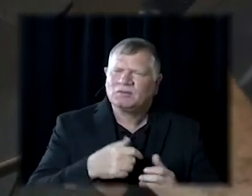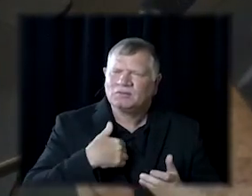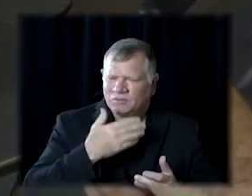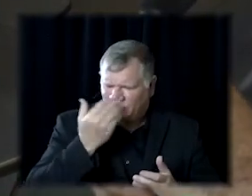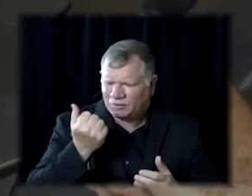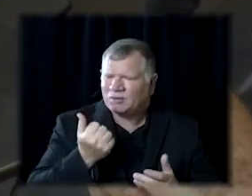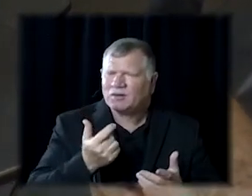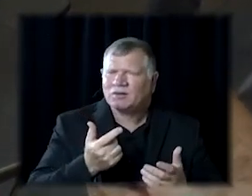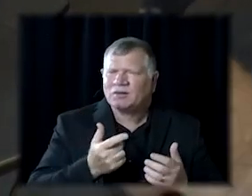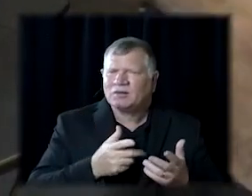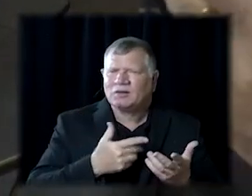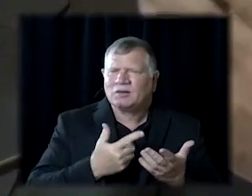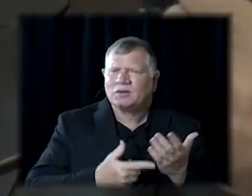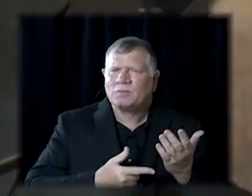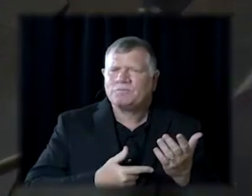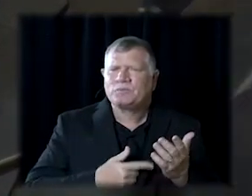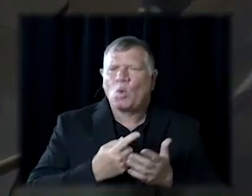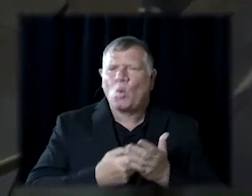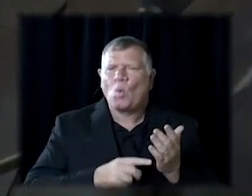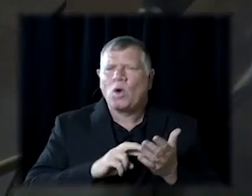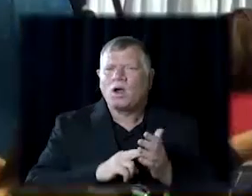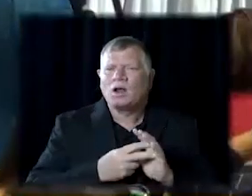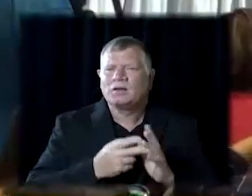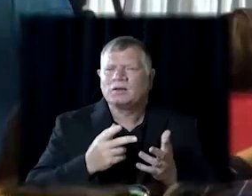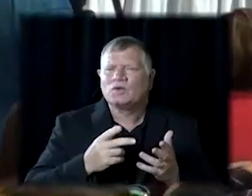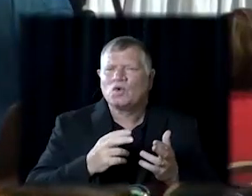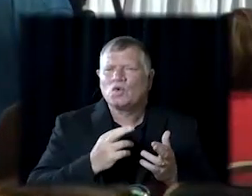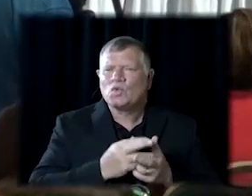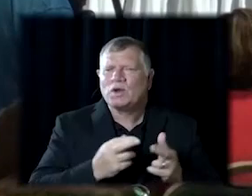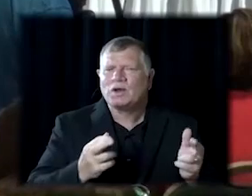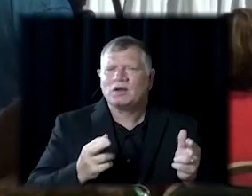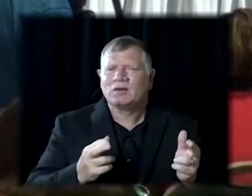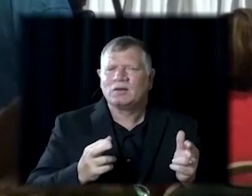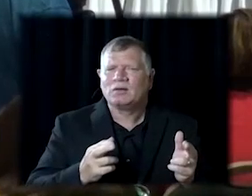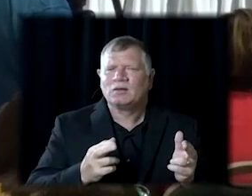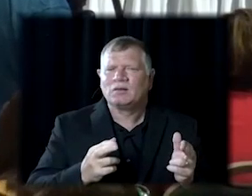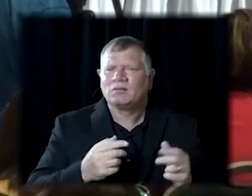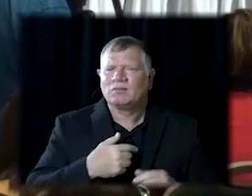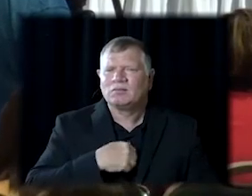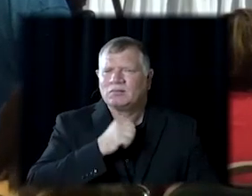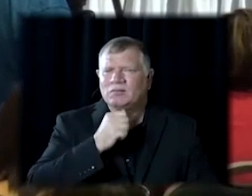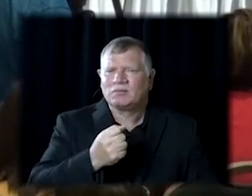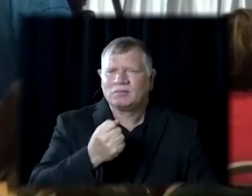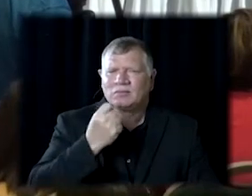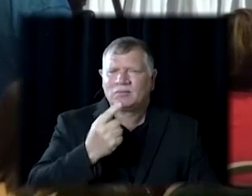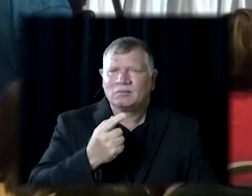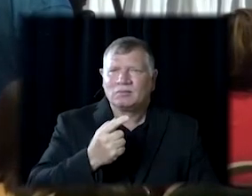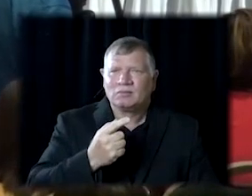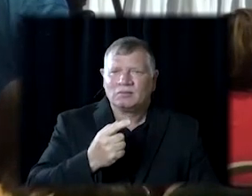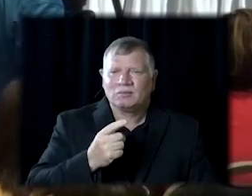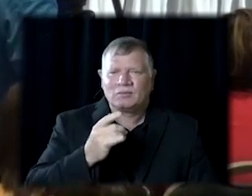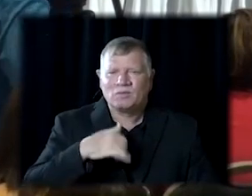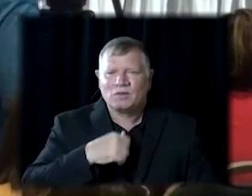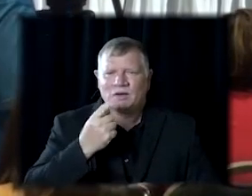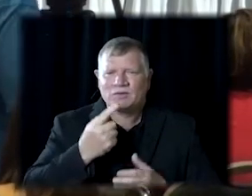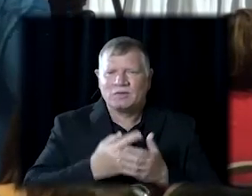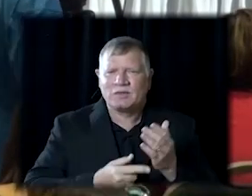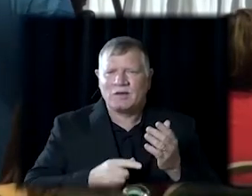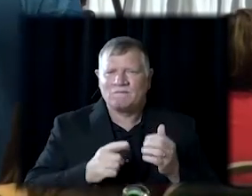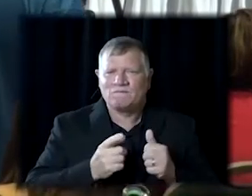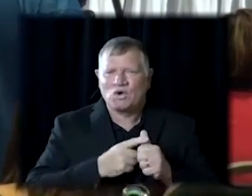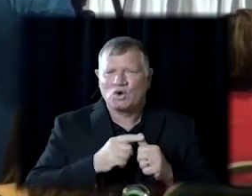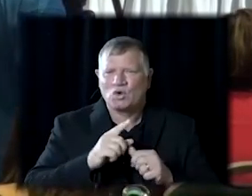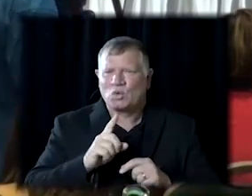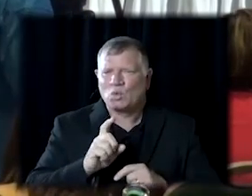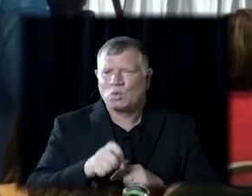Que ella que preguntó qué significa recursos. Yo no entendí esa pregunta. I don't know, Natalie, if you understood that first.